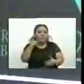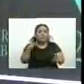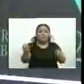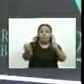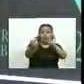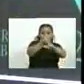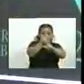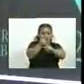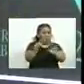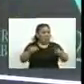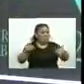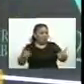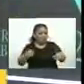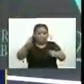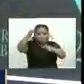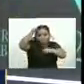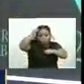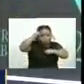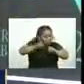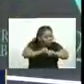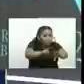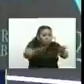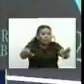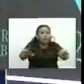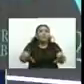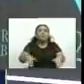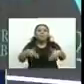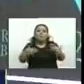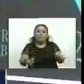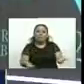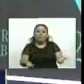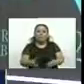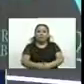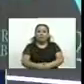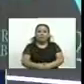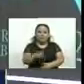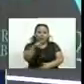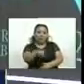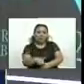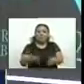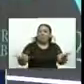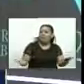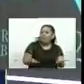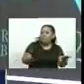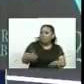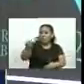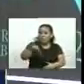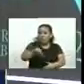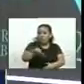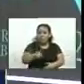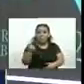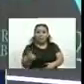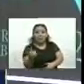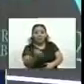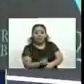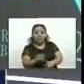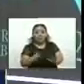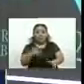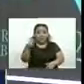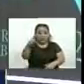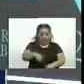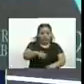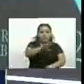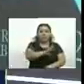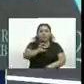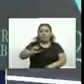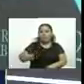concientizar a la población en general sobre el mal manejo que nosotros como seres humanos y como ciudadanos de El